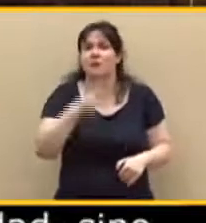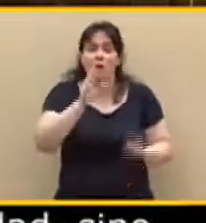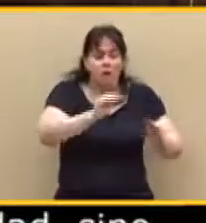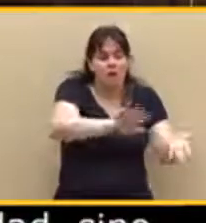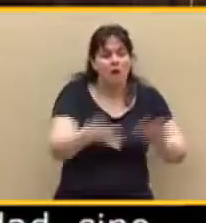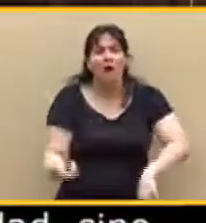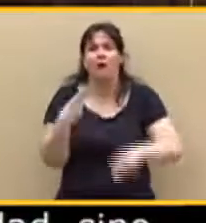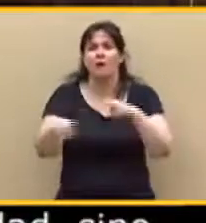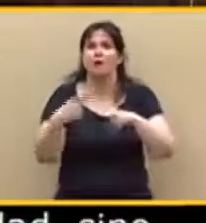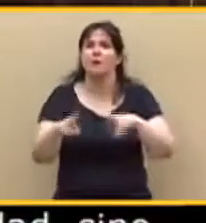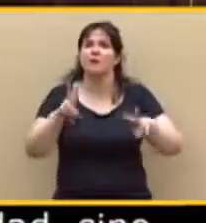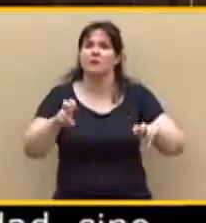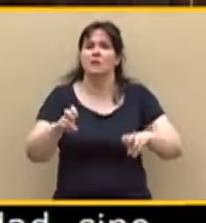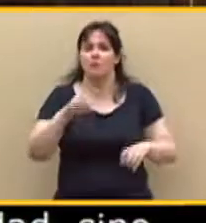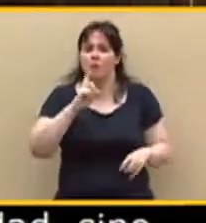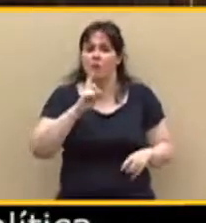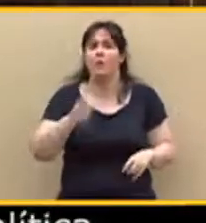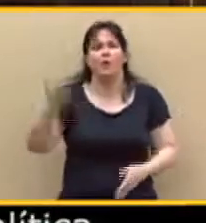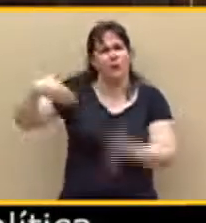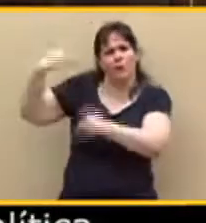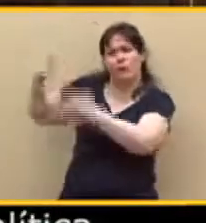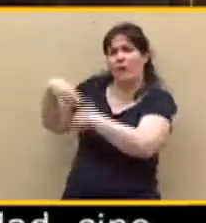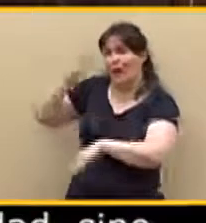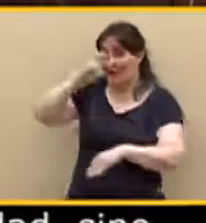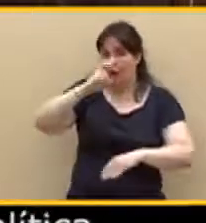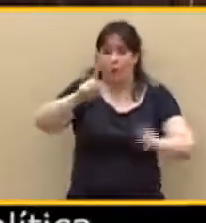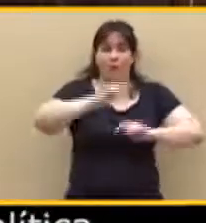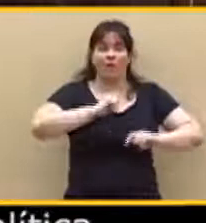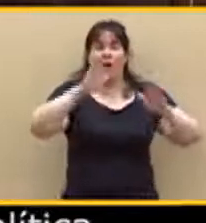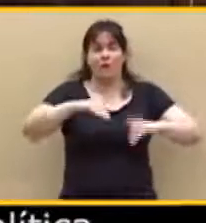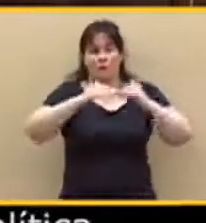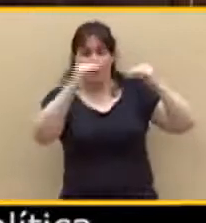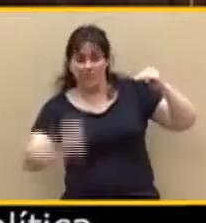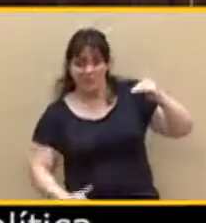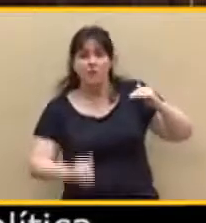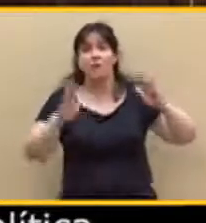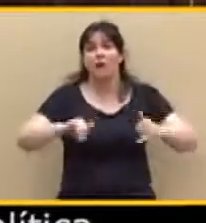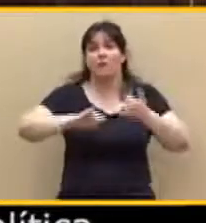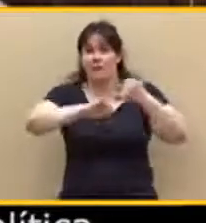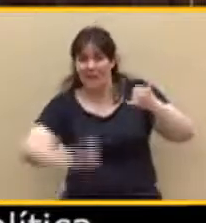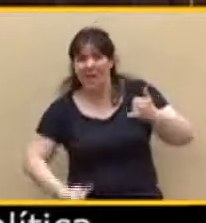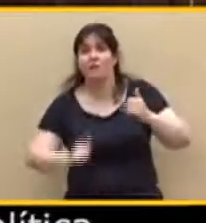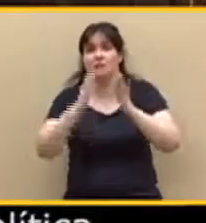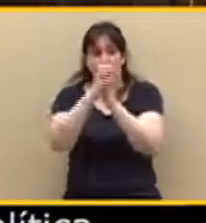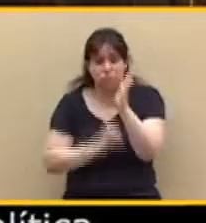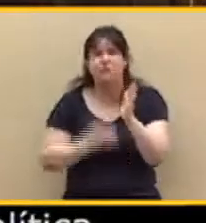austericida que genera desigualdad y hace que la crisis y los recortes los soporten las espaldas de las mujeres de nuestro